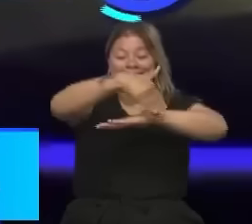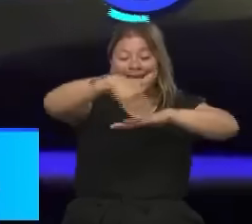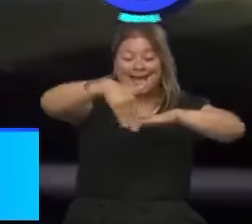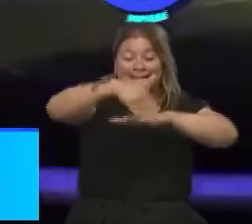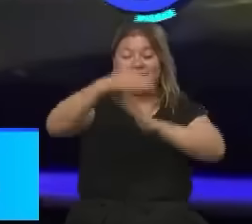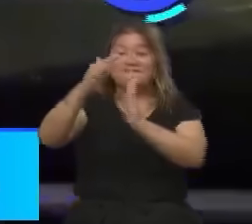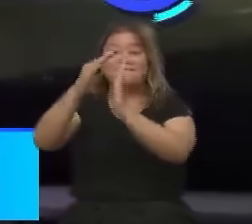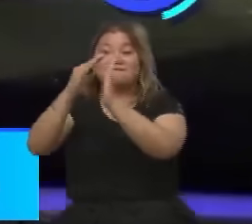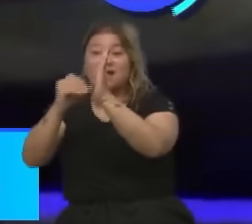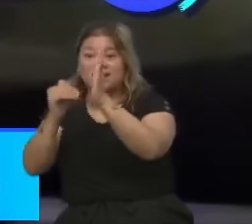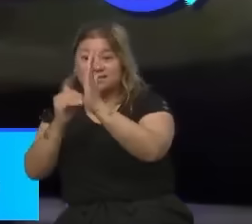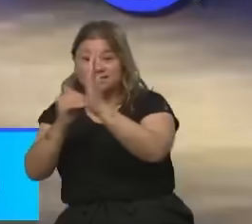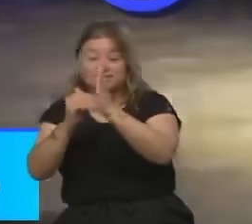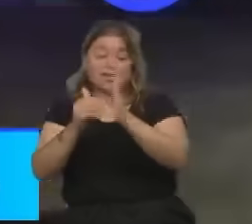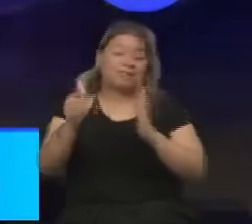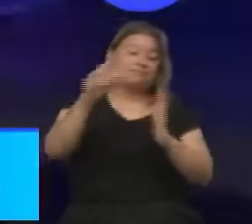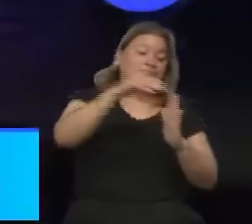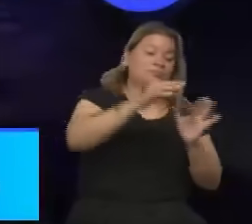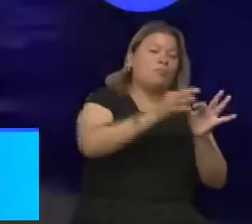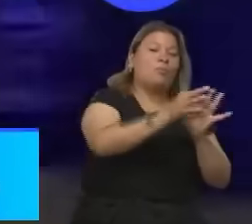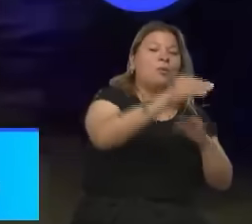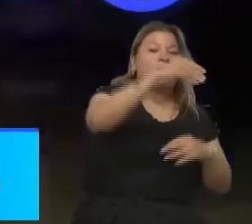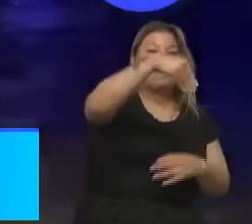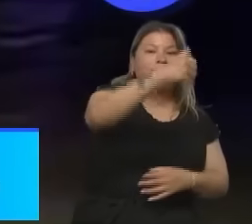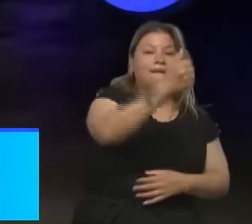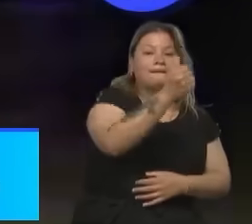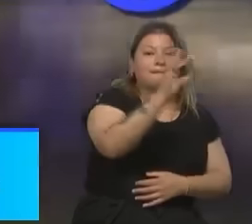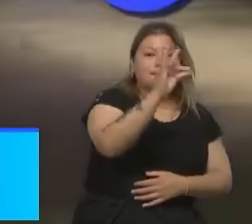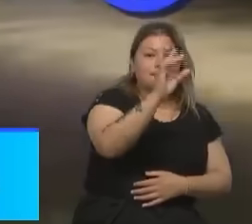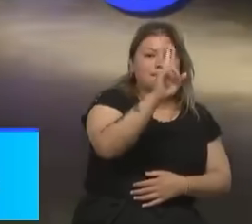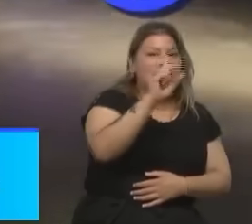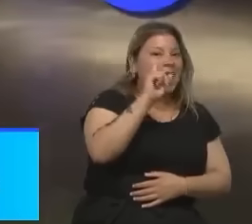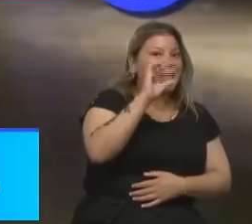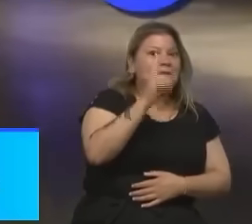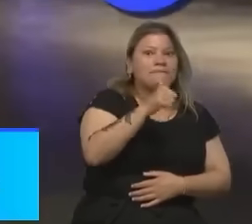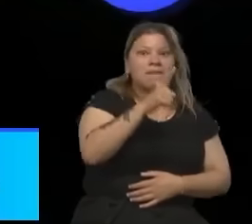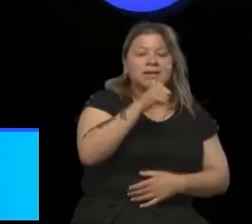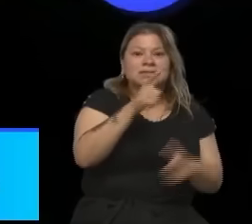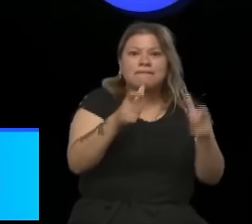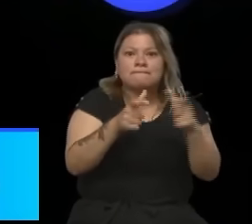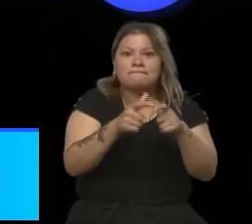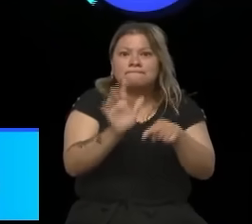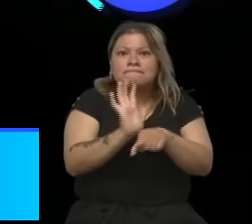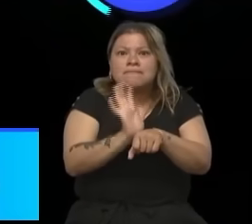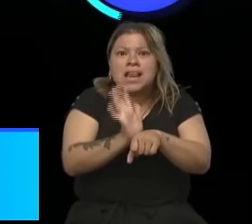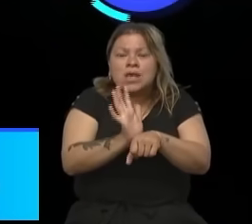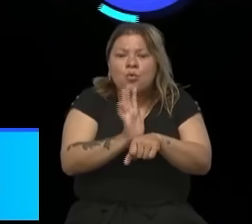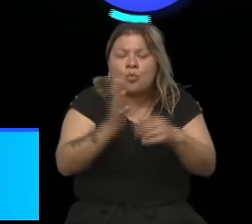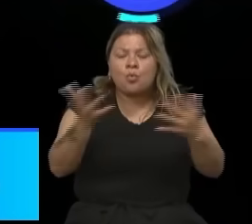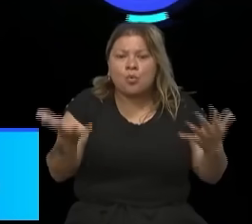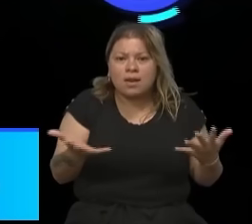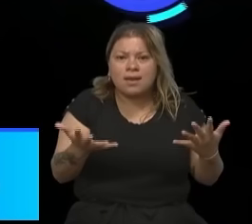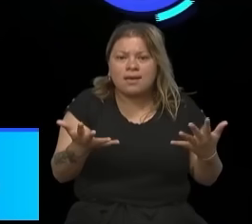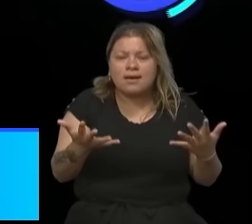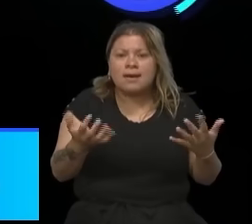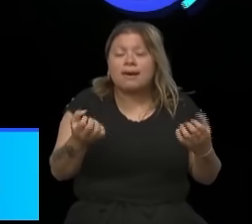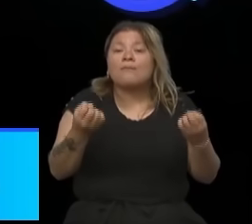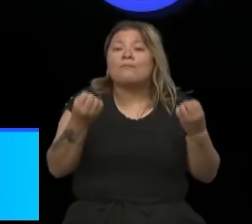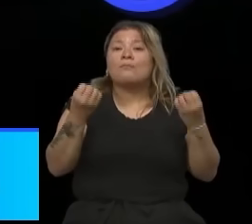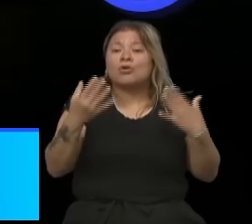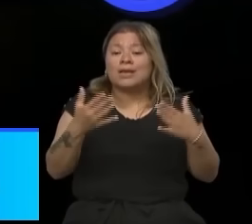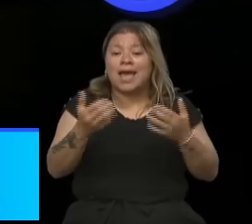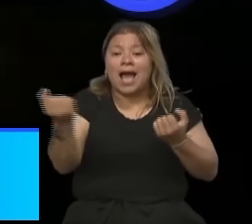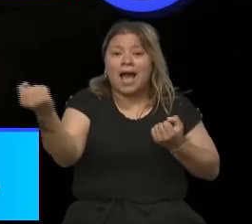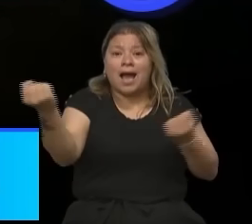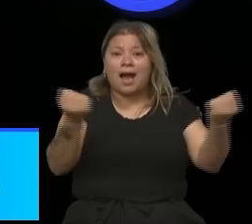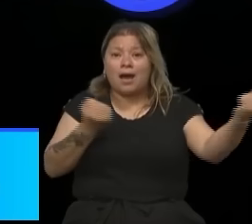Valencia con Madrid, que honestamente parece sacado de una película post-apocalíptica, porque hay más de 1.000